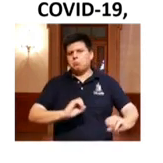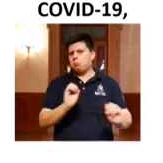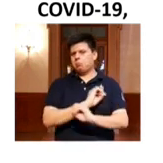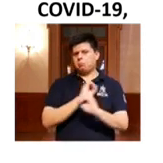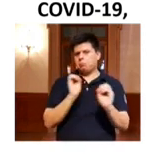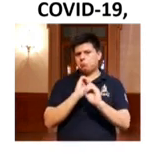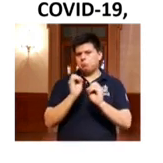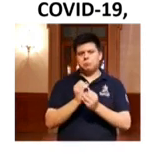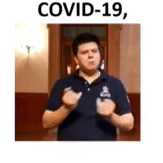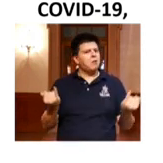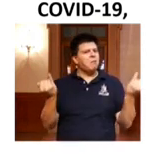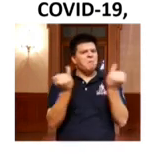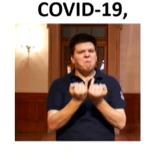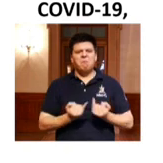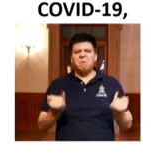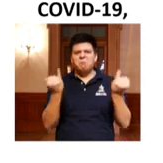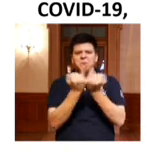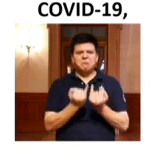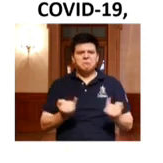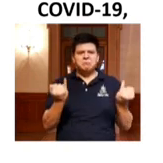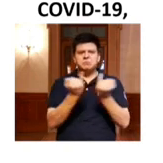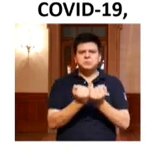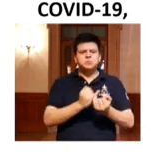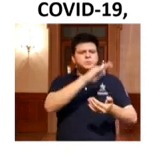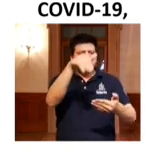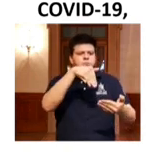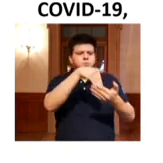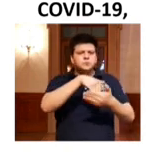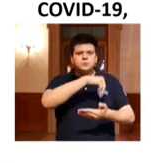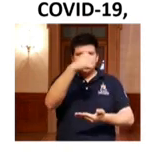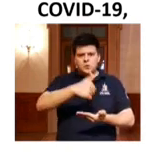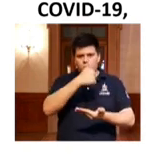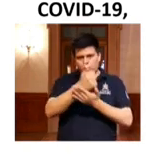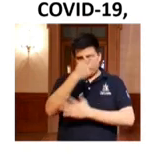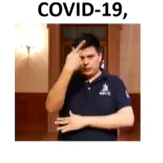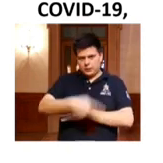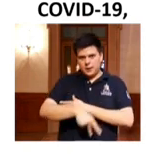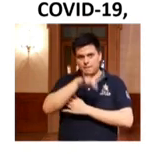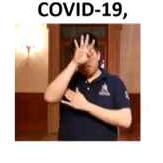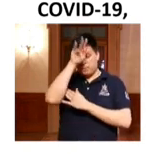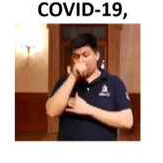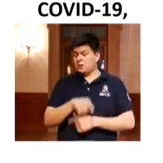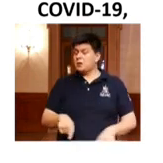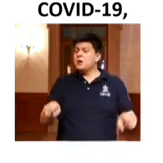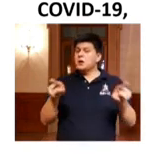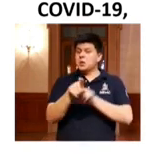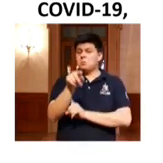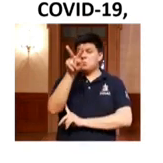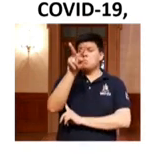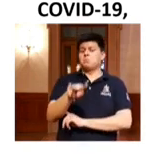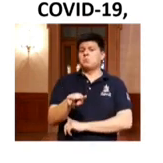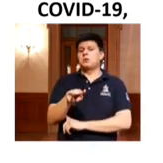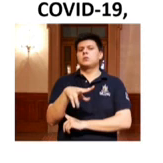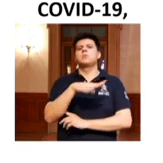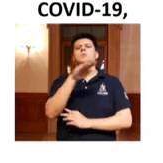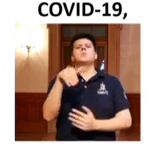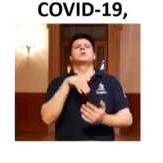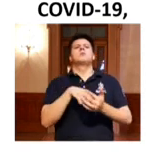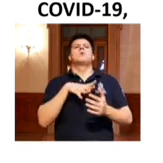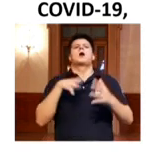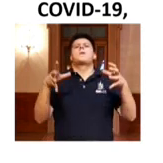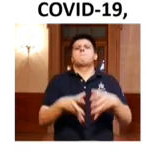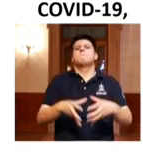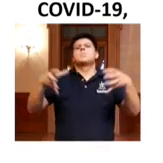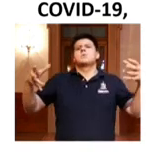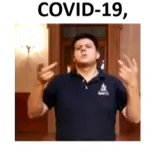siendo predominantemente en los municipios del área metropolitana, que efectivamente son los municipios que tienen